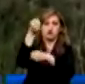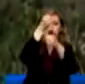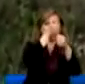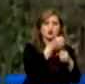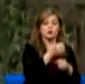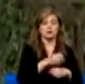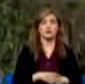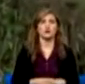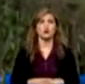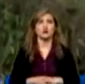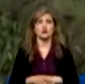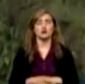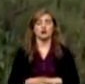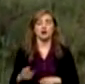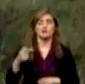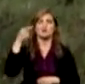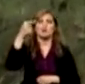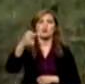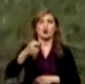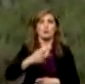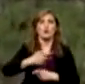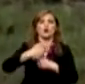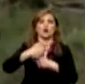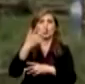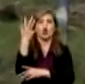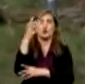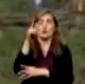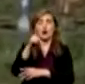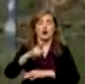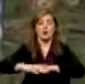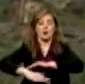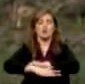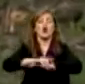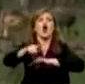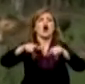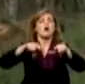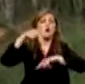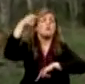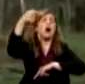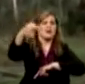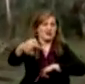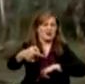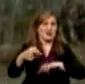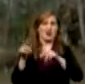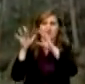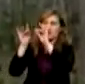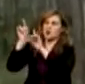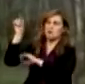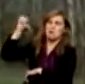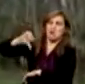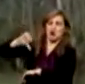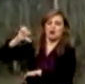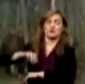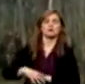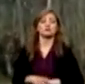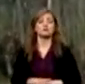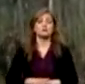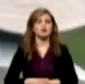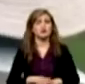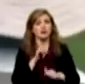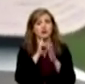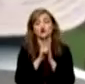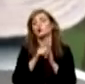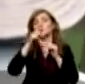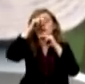La protección es más acá arriba, en el canal de drenaje, ahí es la zona protegida. Este letrero está mal. Ante esta denuncia presentada en